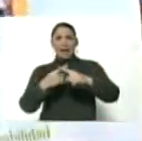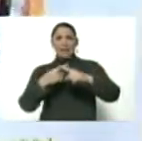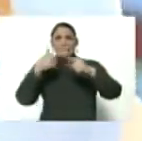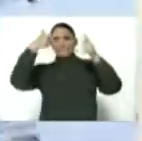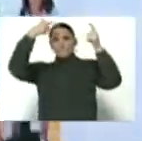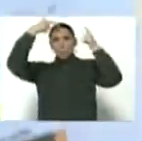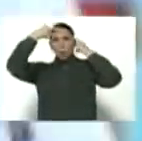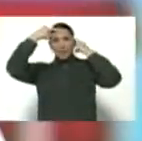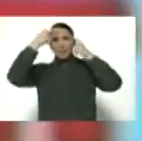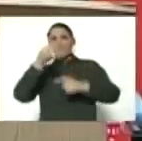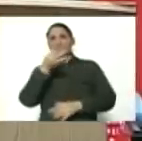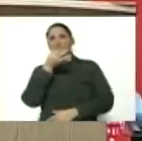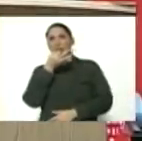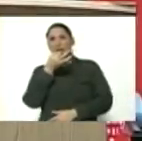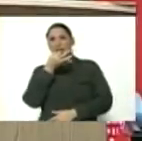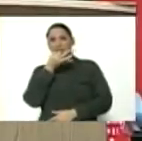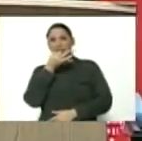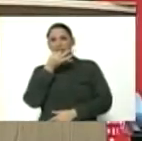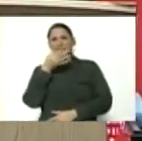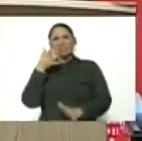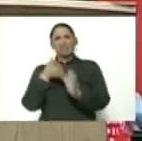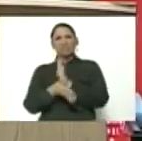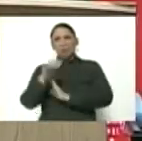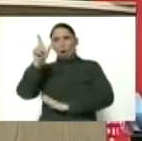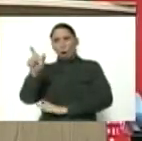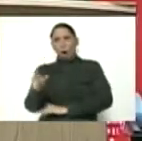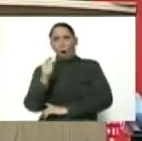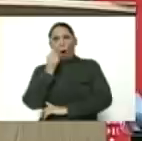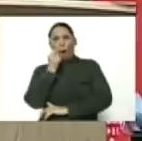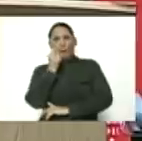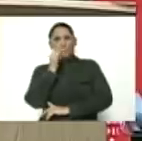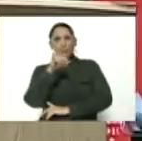en Venezuela, se refieren a Jordan Goodrow.